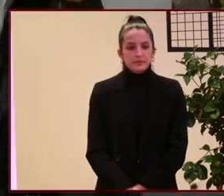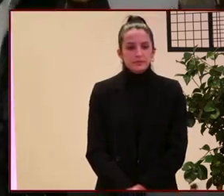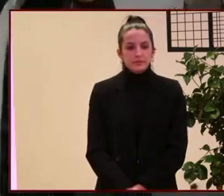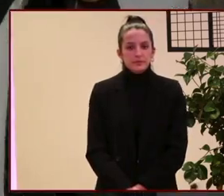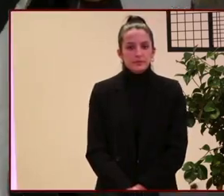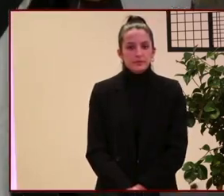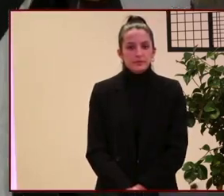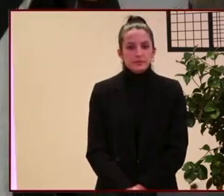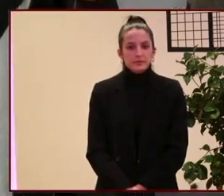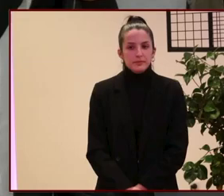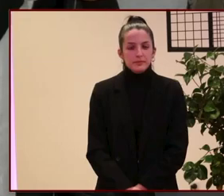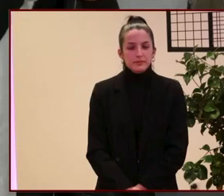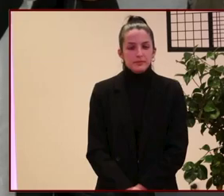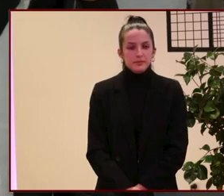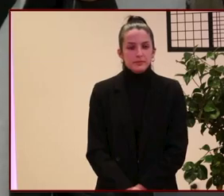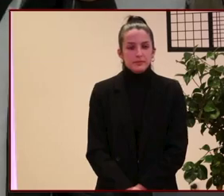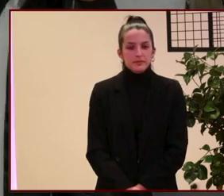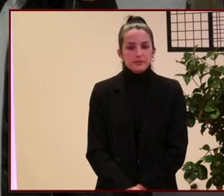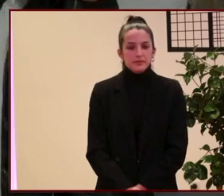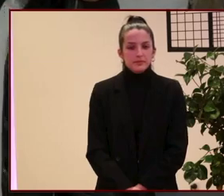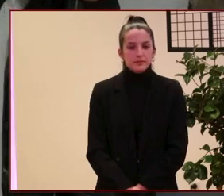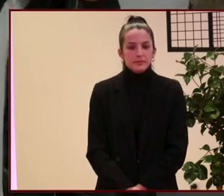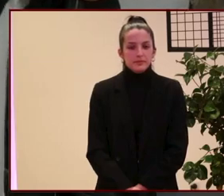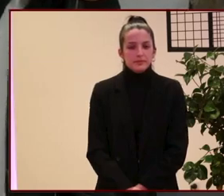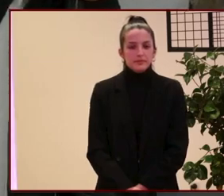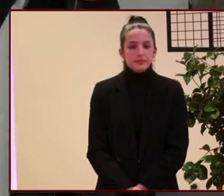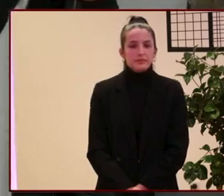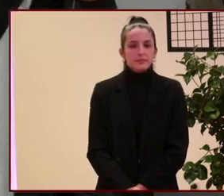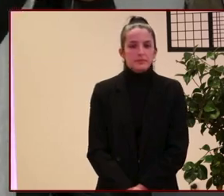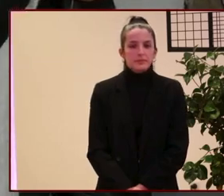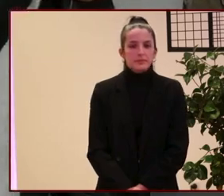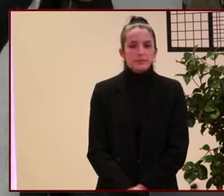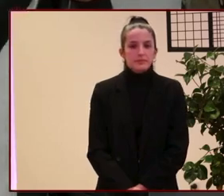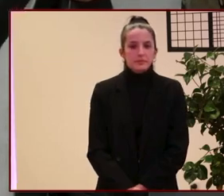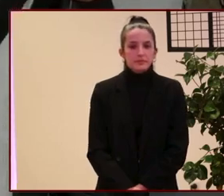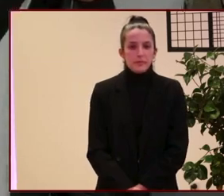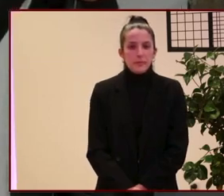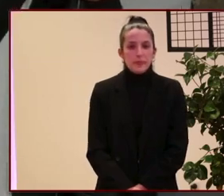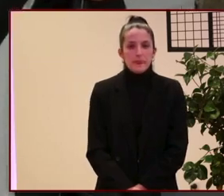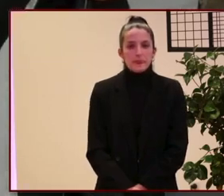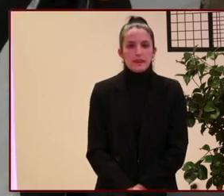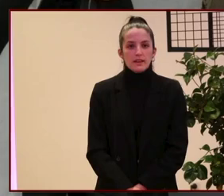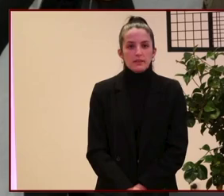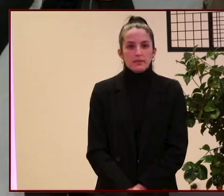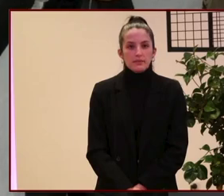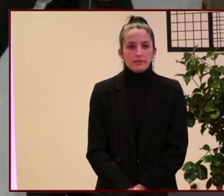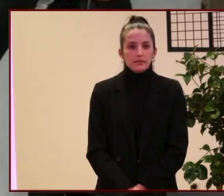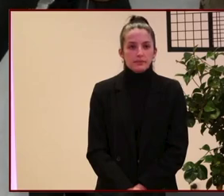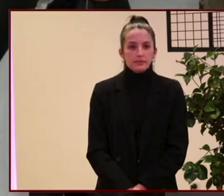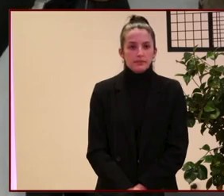pensado la vice entra carolina con su corcho polo